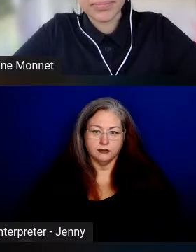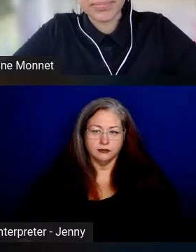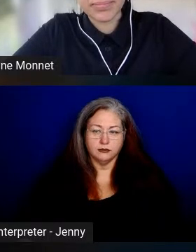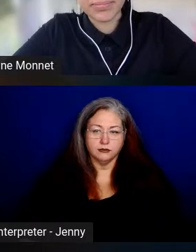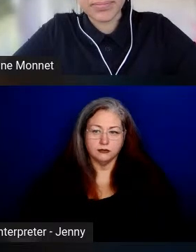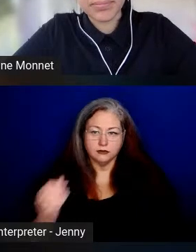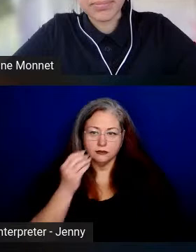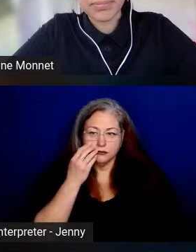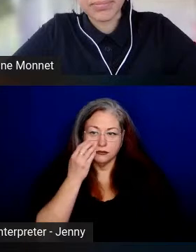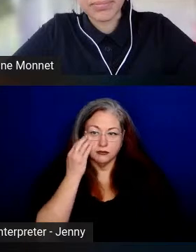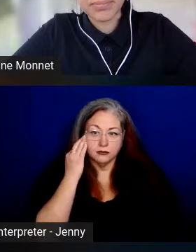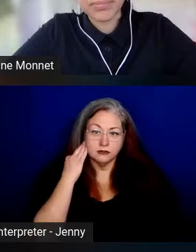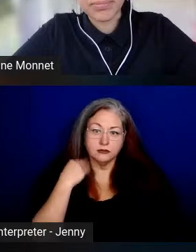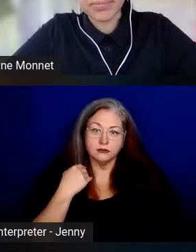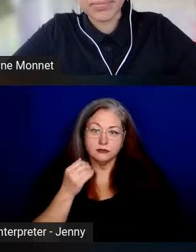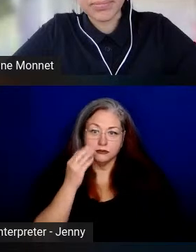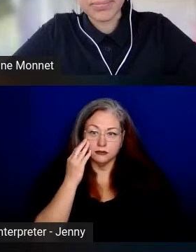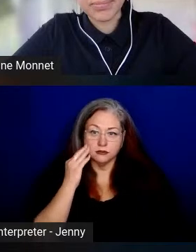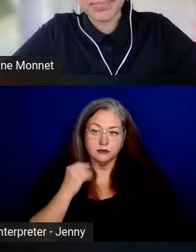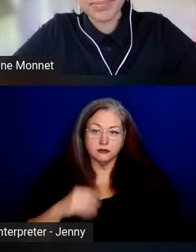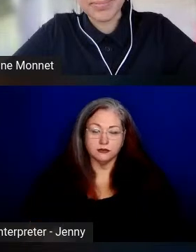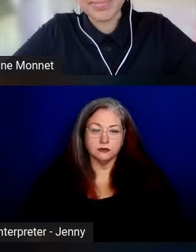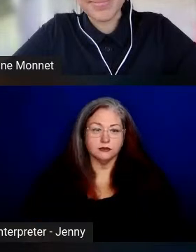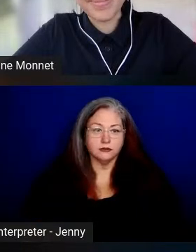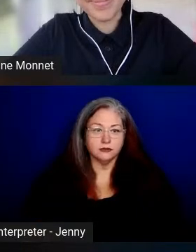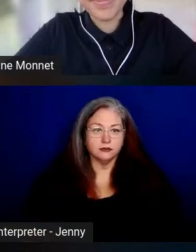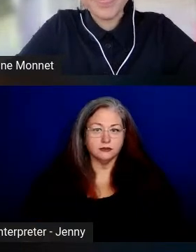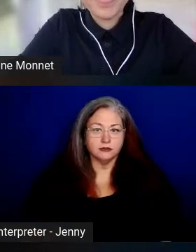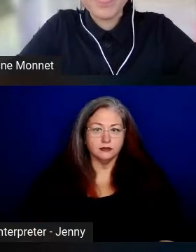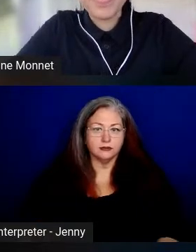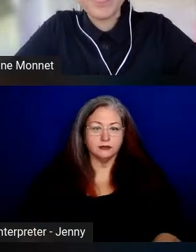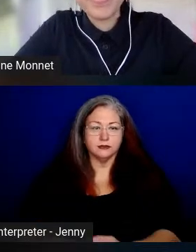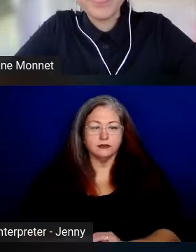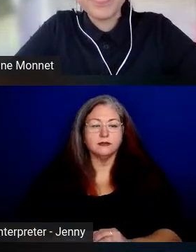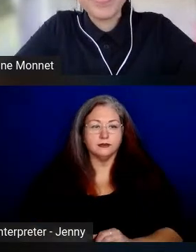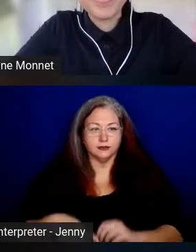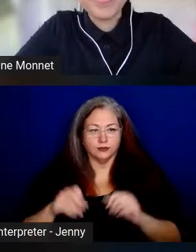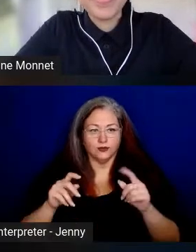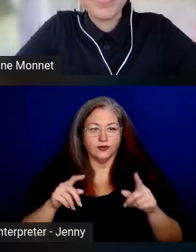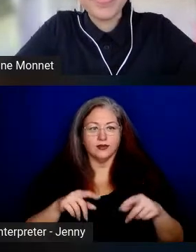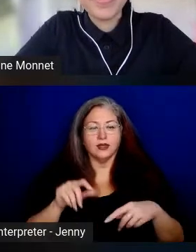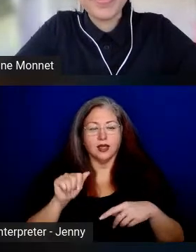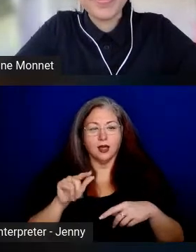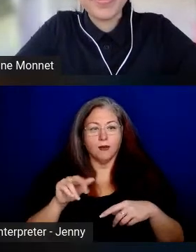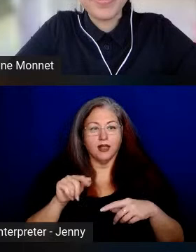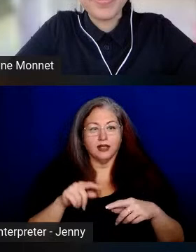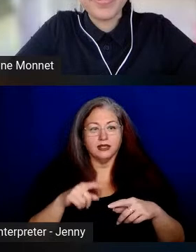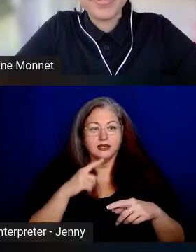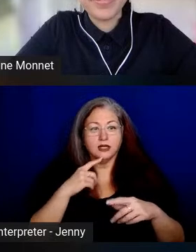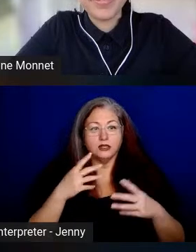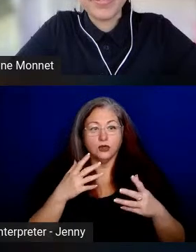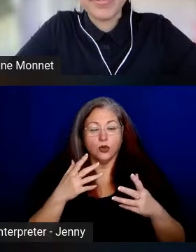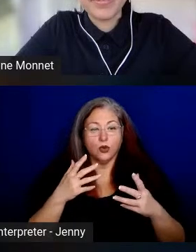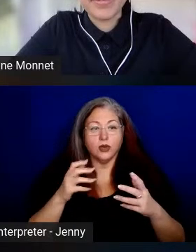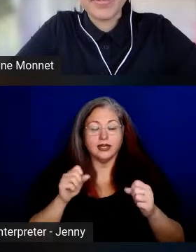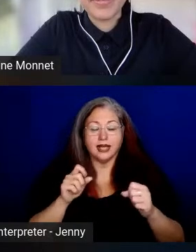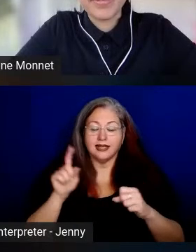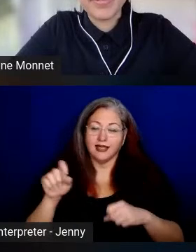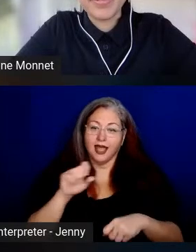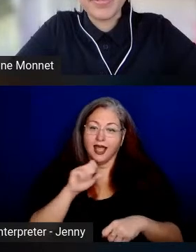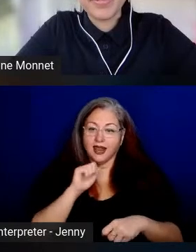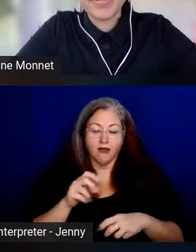hacer sus propias películas. Got it. Great. So, yes, they love the